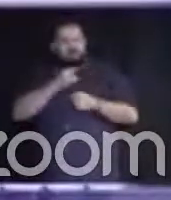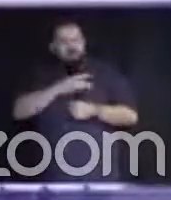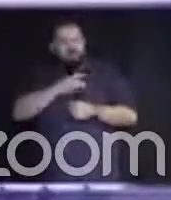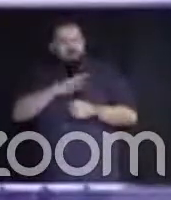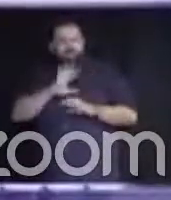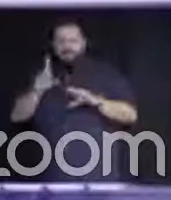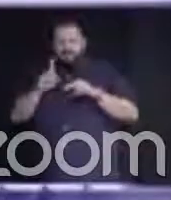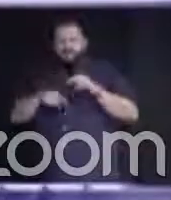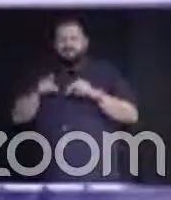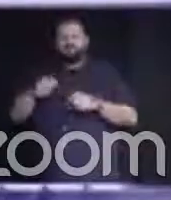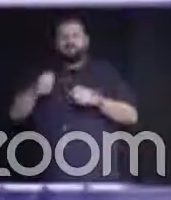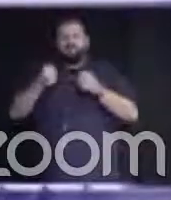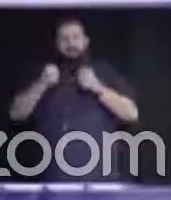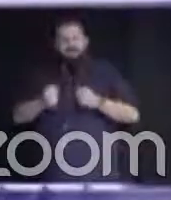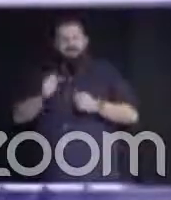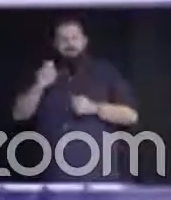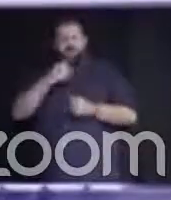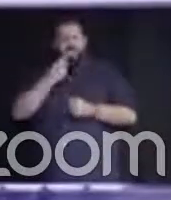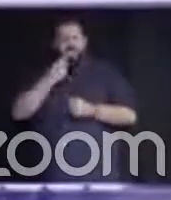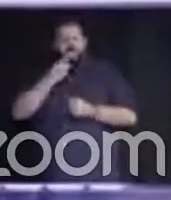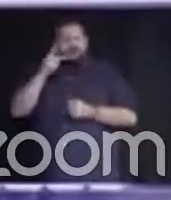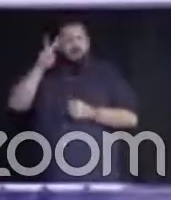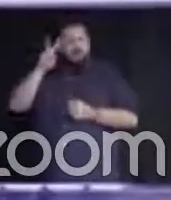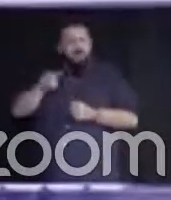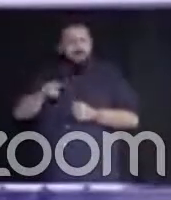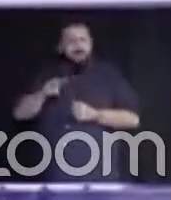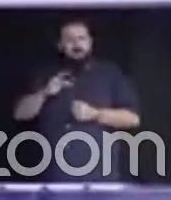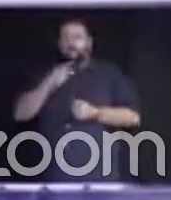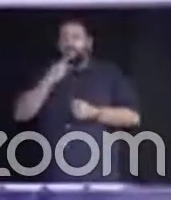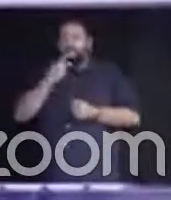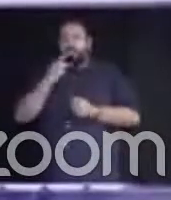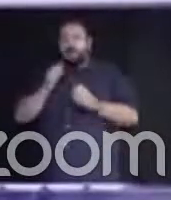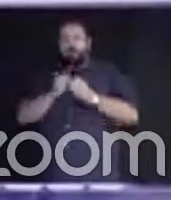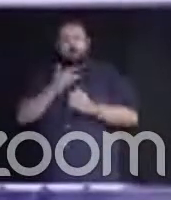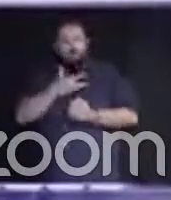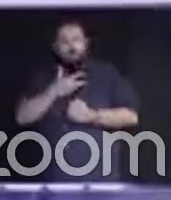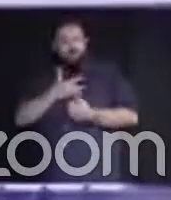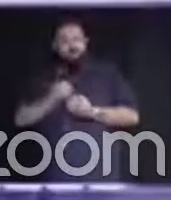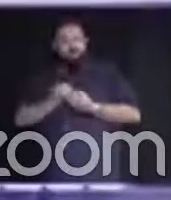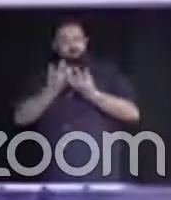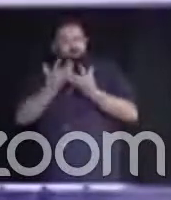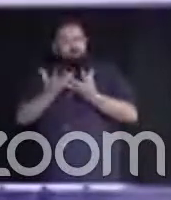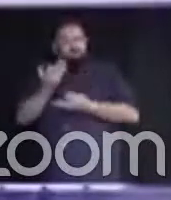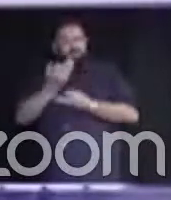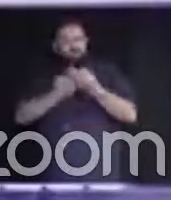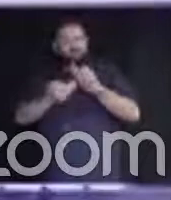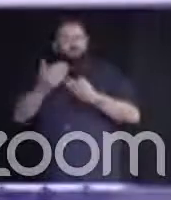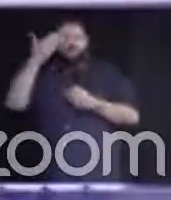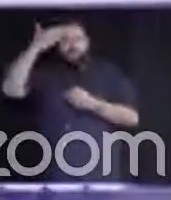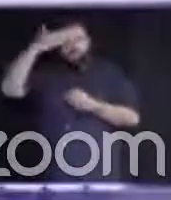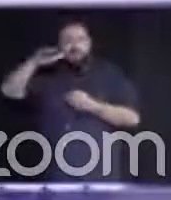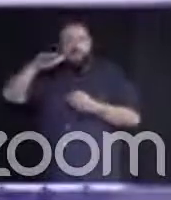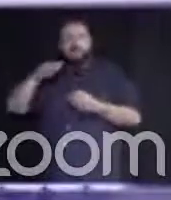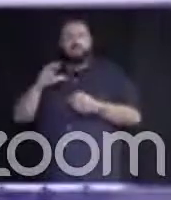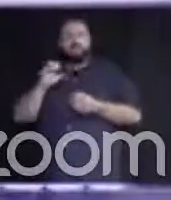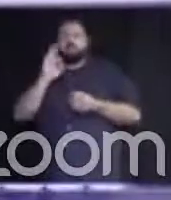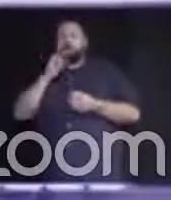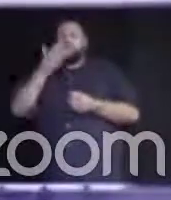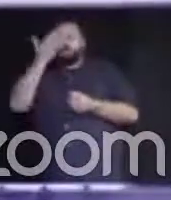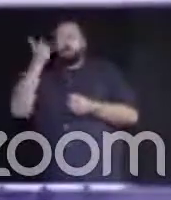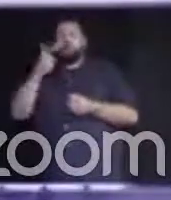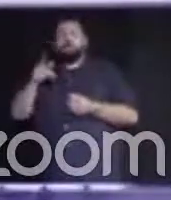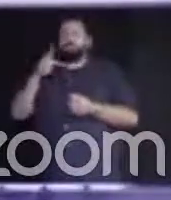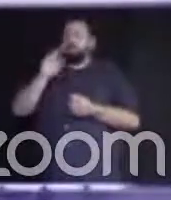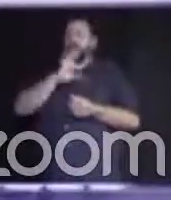que siempre que hablen con honestidad y siempre hablen de corazón con lo que saben y lo que no saben, aceptando que pues, esto no lo